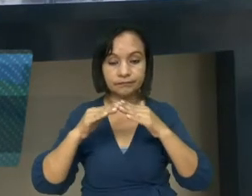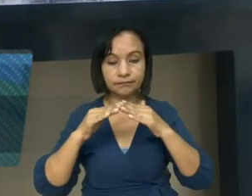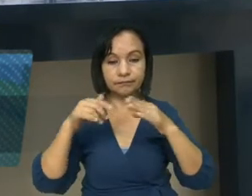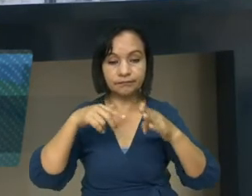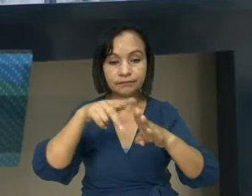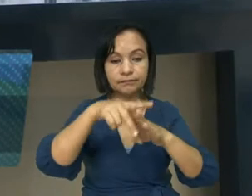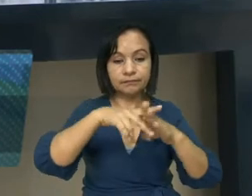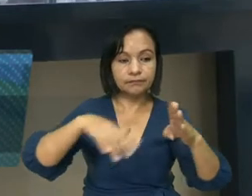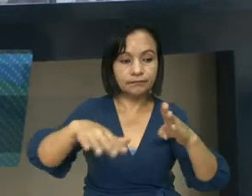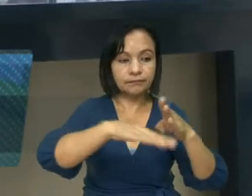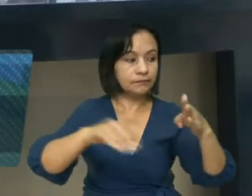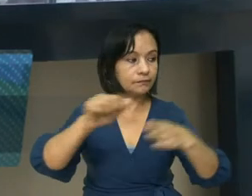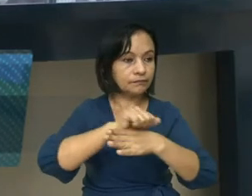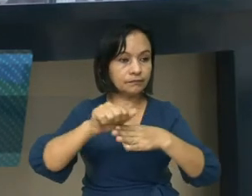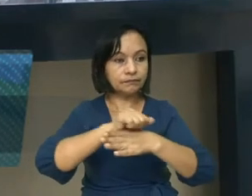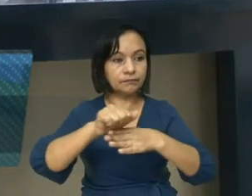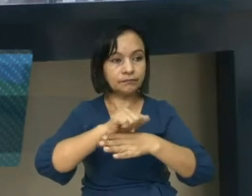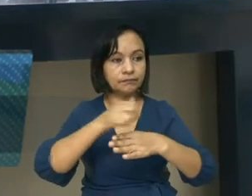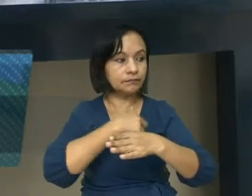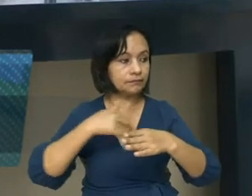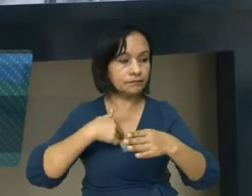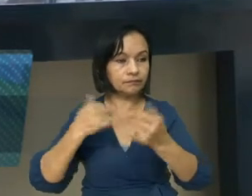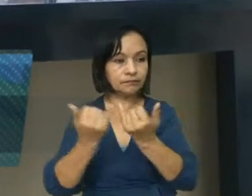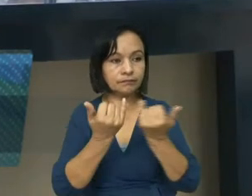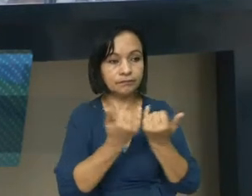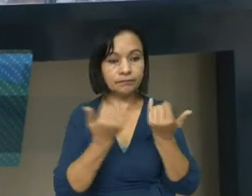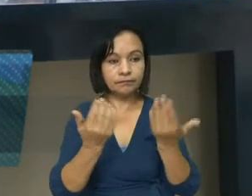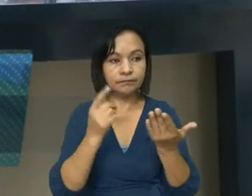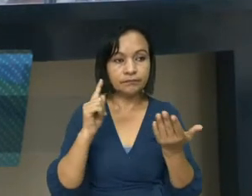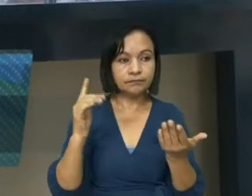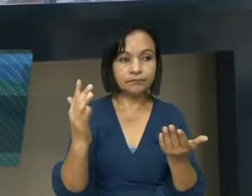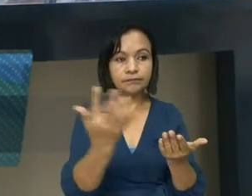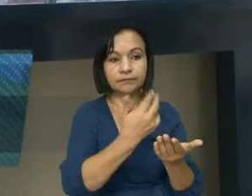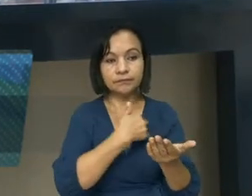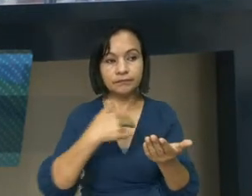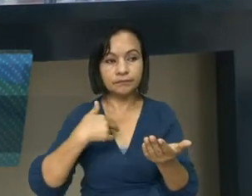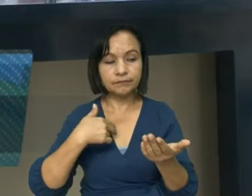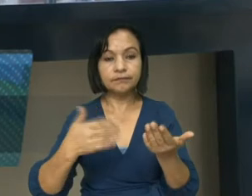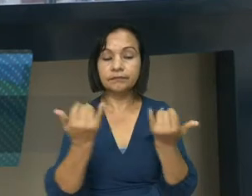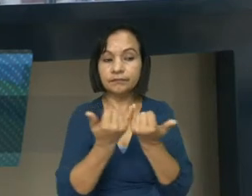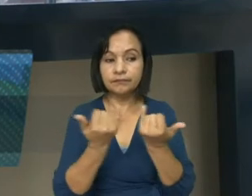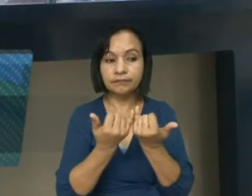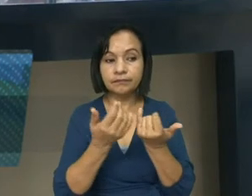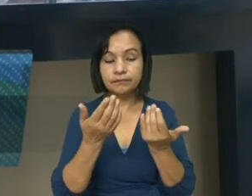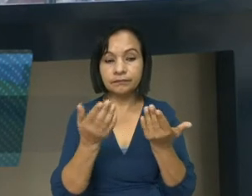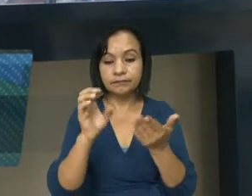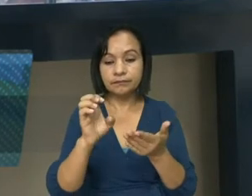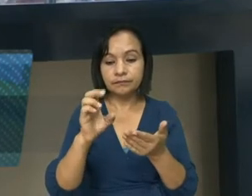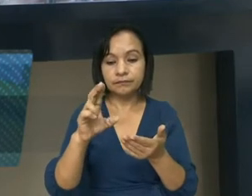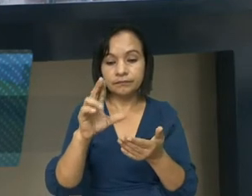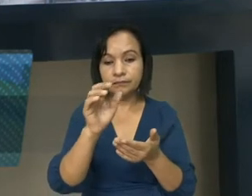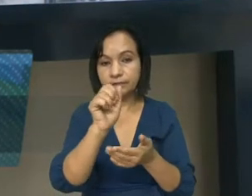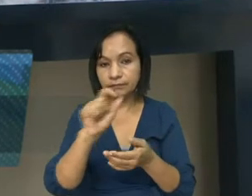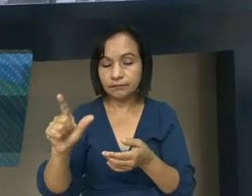práctica interactúan directamente. Sí, cuando nosotros inmediatamente no podemos algo y lo tiene ENACAL, ahí nos